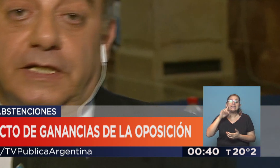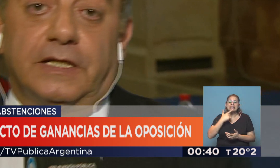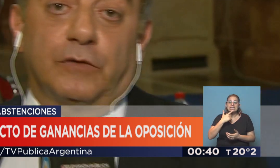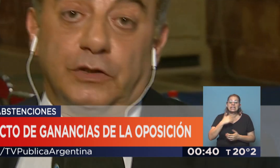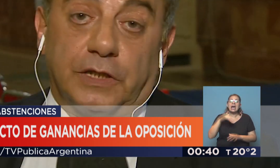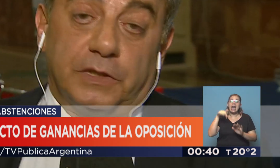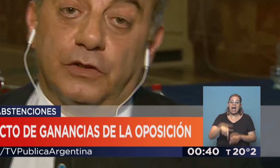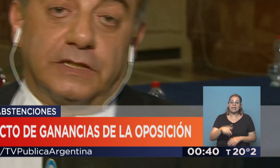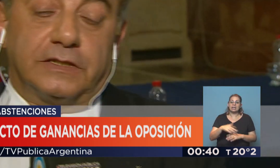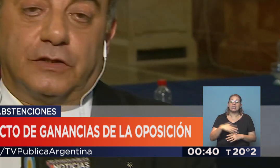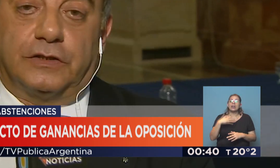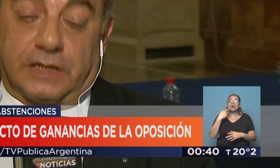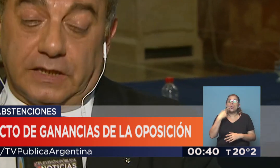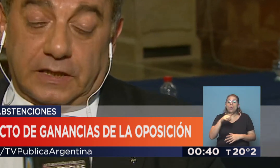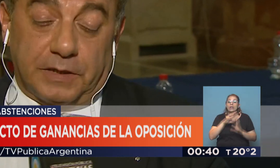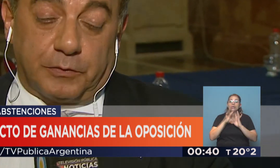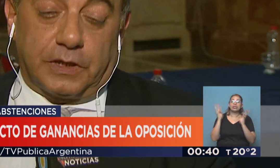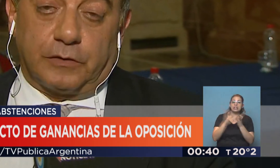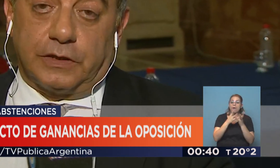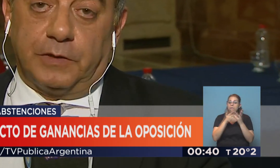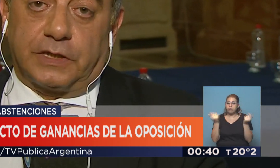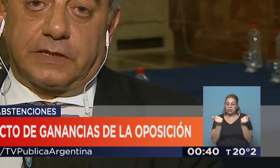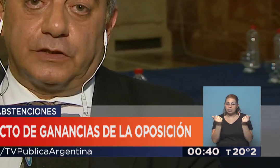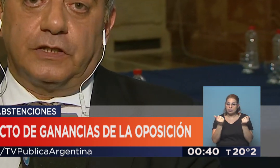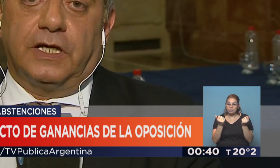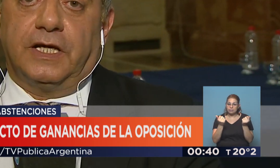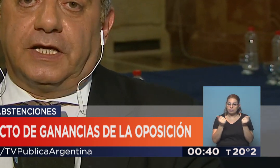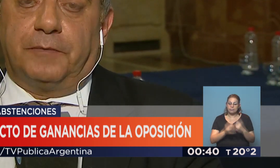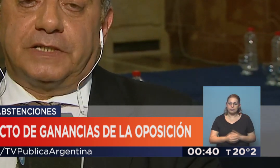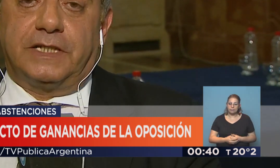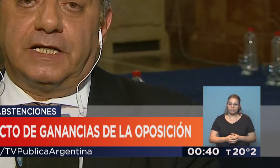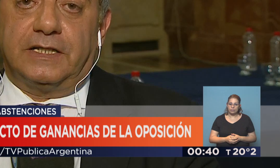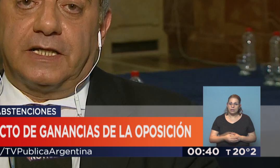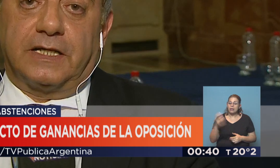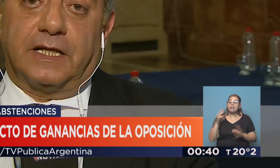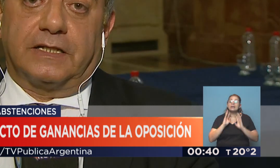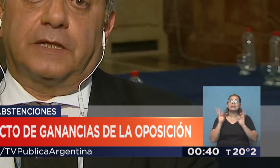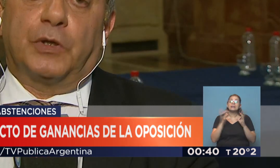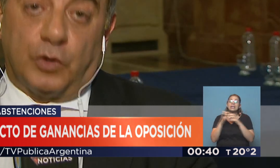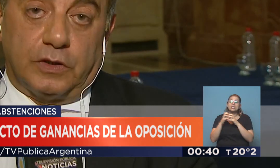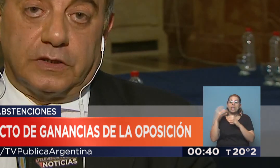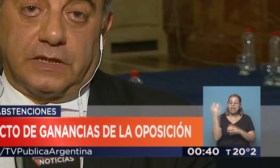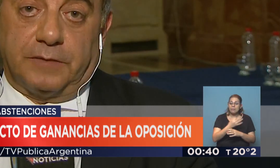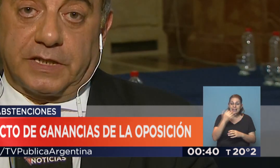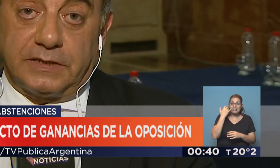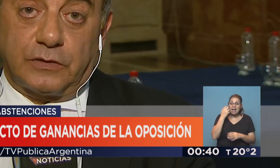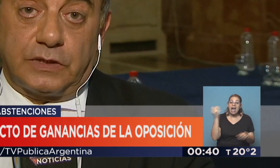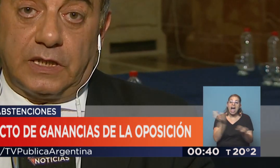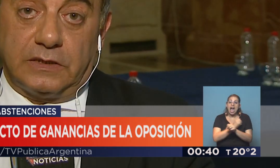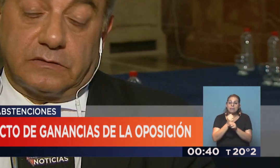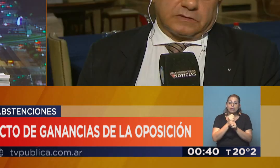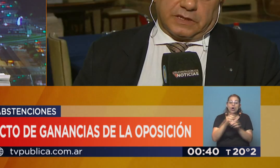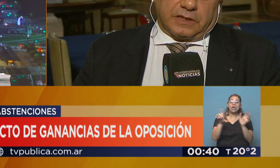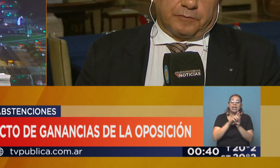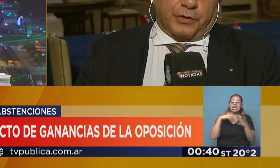voces de aquí, cuando terminó la sesión, de aquí, de la Cámara de Diputados, cuando terminó esta sesión especial en la que se aprobó la emergencia